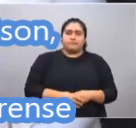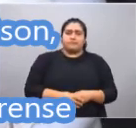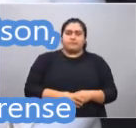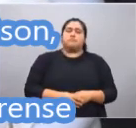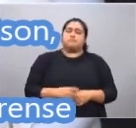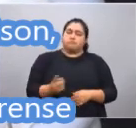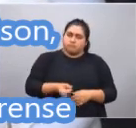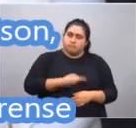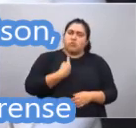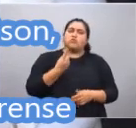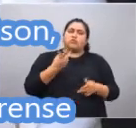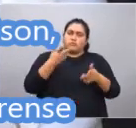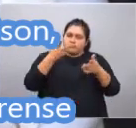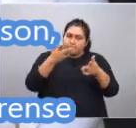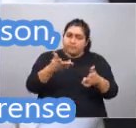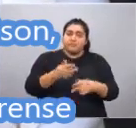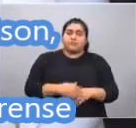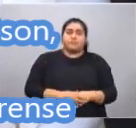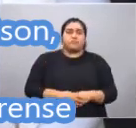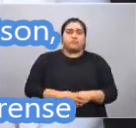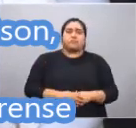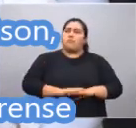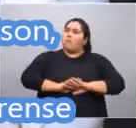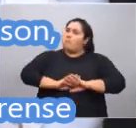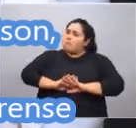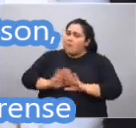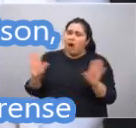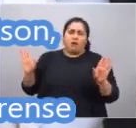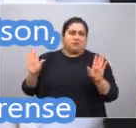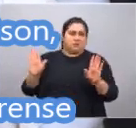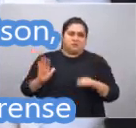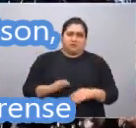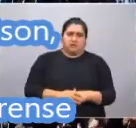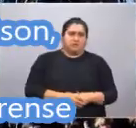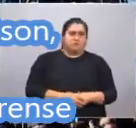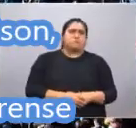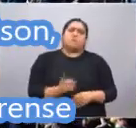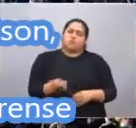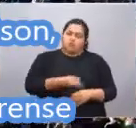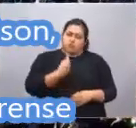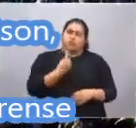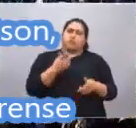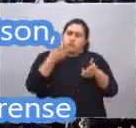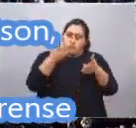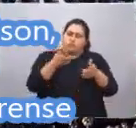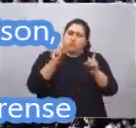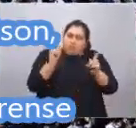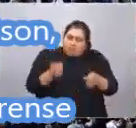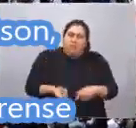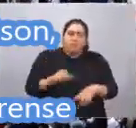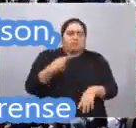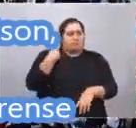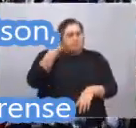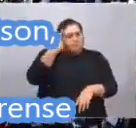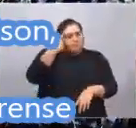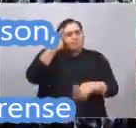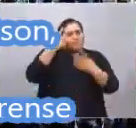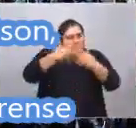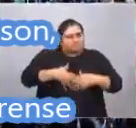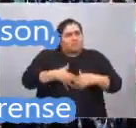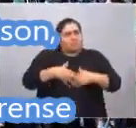Estamos diciendo que la corten, pero estamos también para pensar